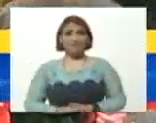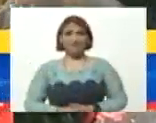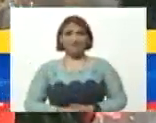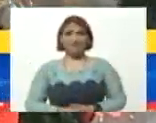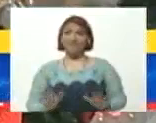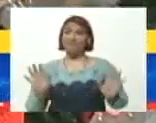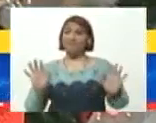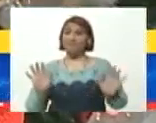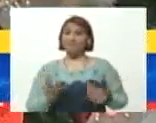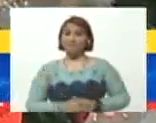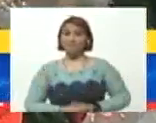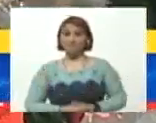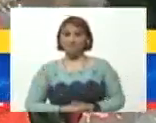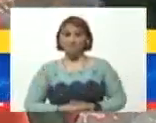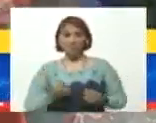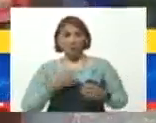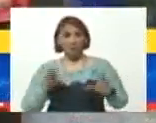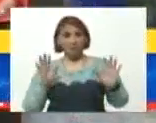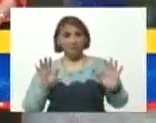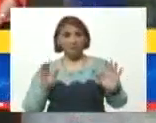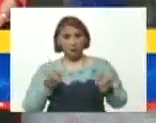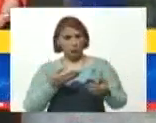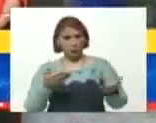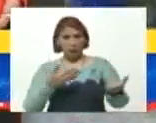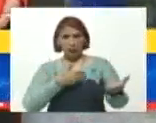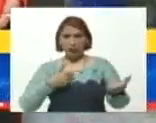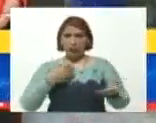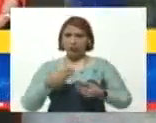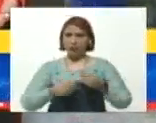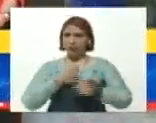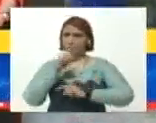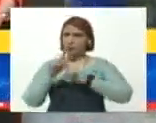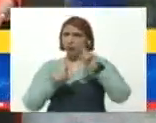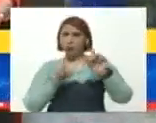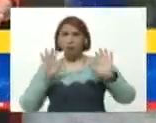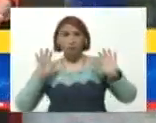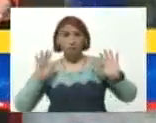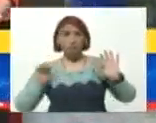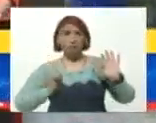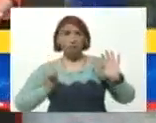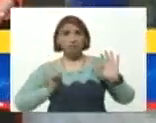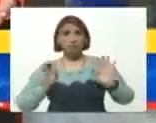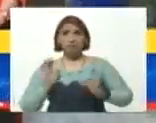co? Bueno, si ustedes quieren hacer alguna pregunta.